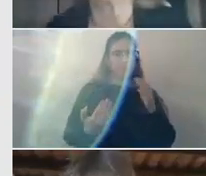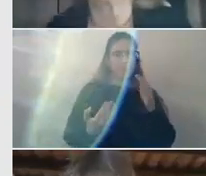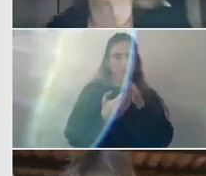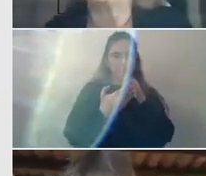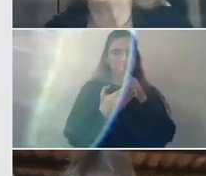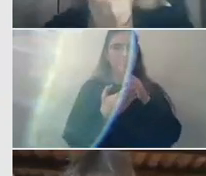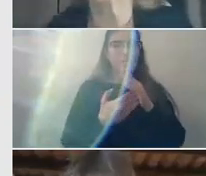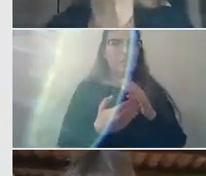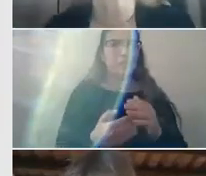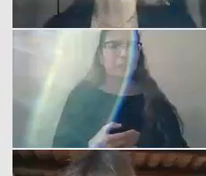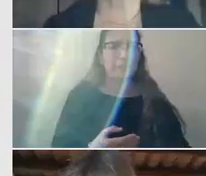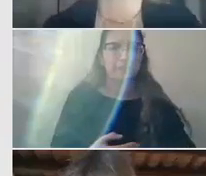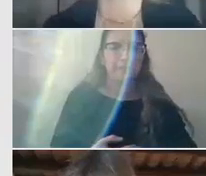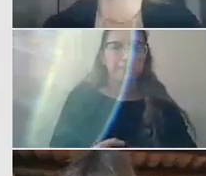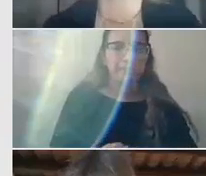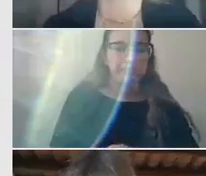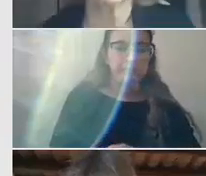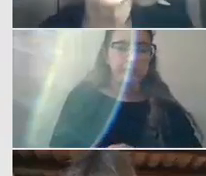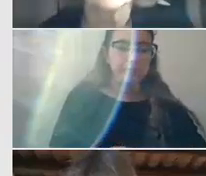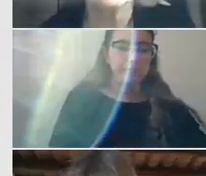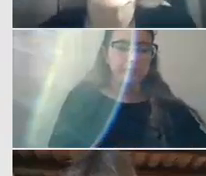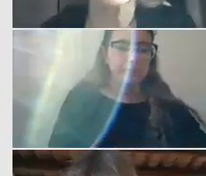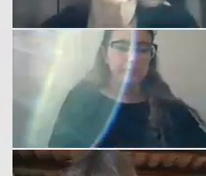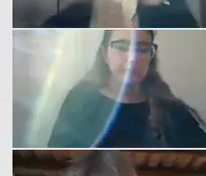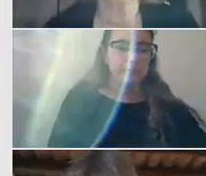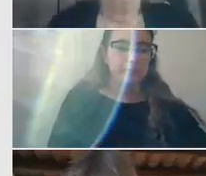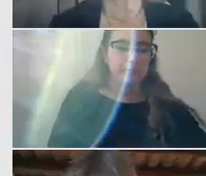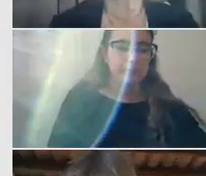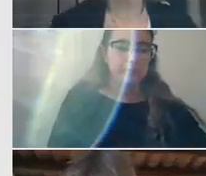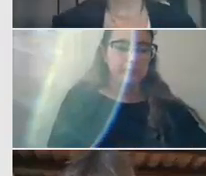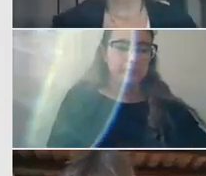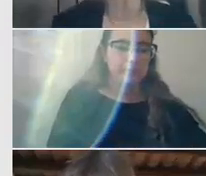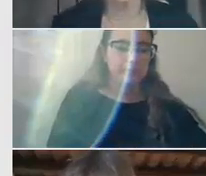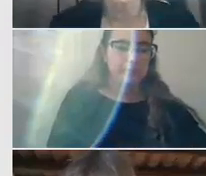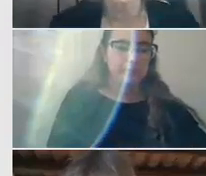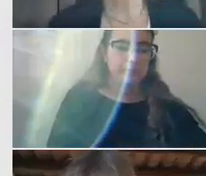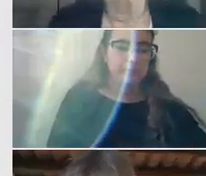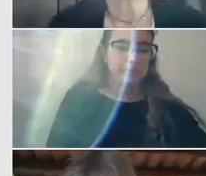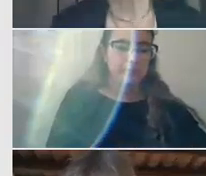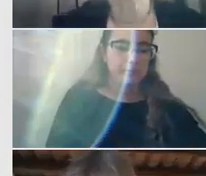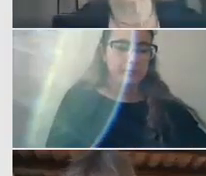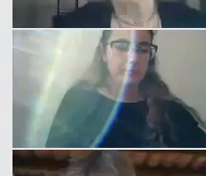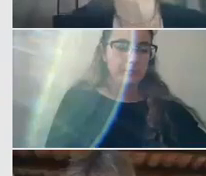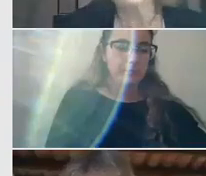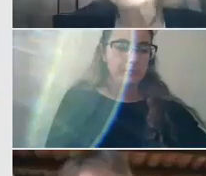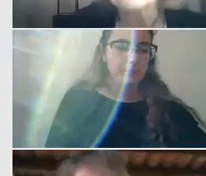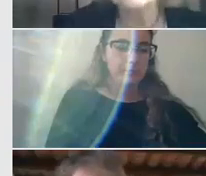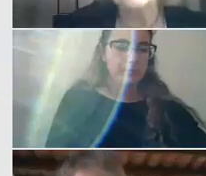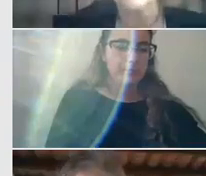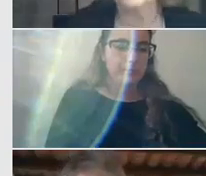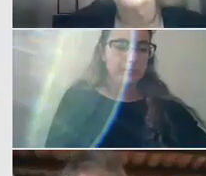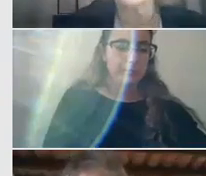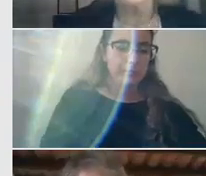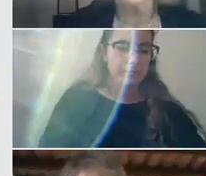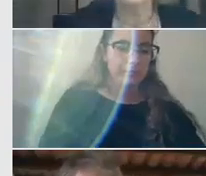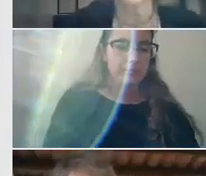la columna vertebral de todo esto bueno el artículo 12 nos dice que los déficits de la